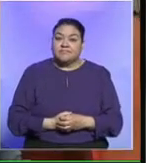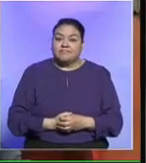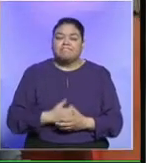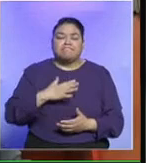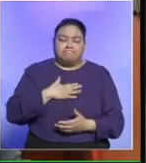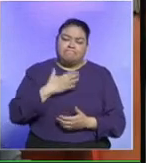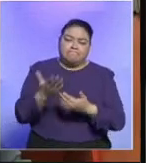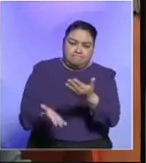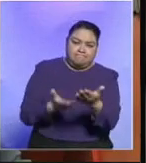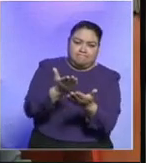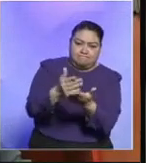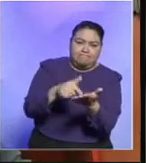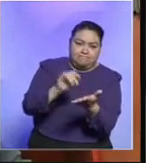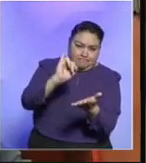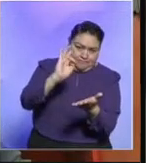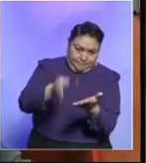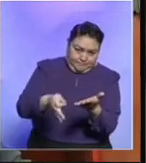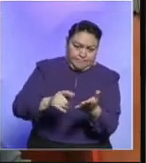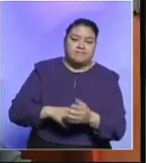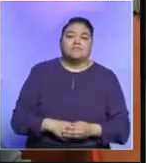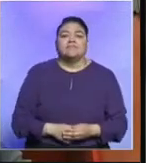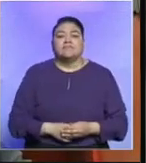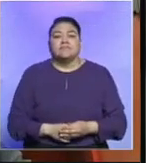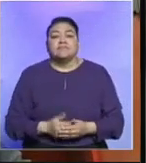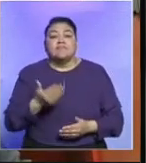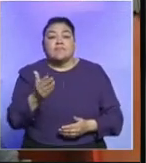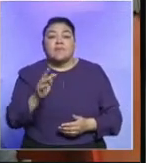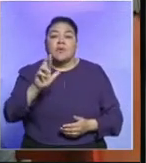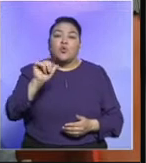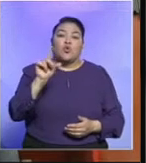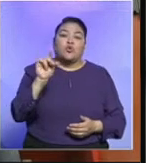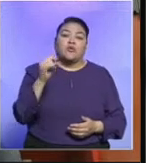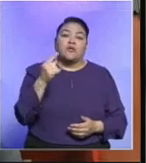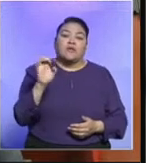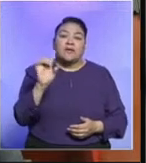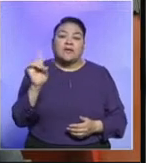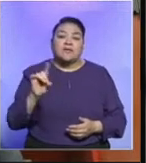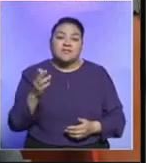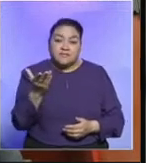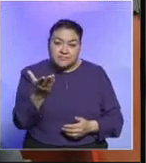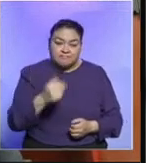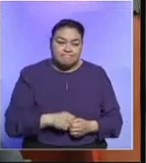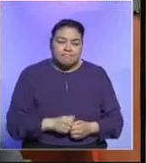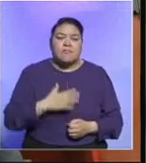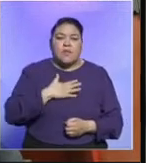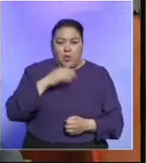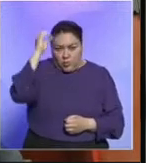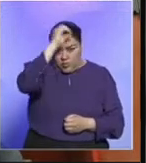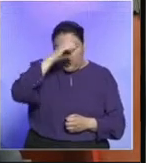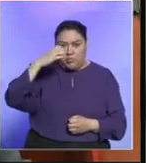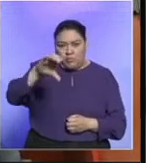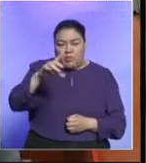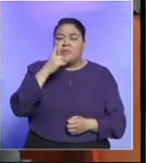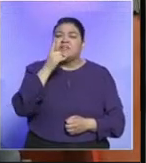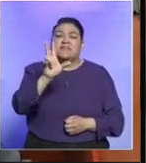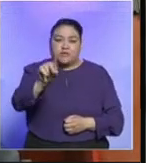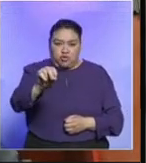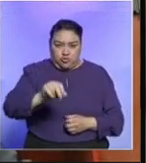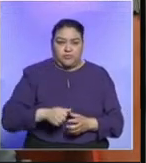Con mi ponencia. Gracias. Magistrado Reyes Rodríguez Mondragón. Presentaré un voto particular en